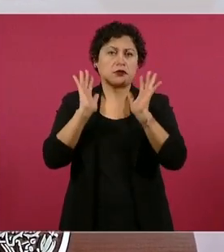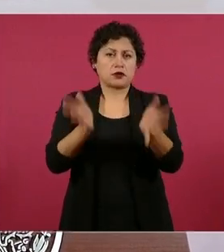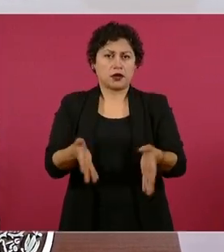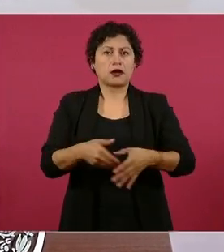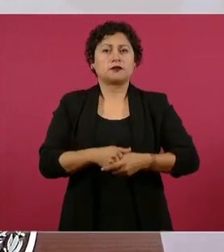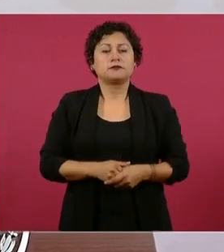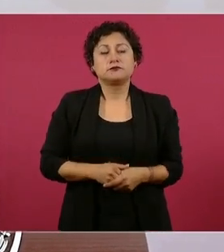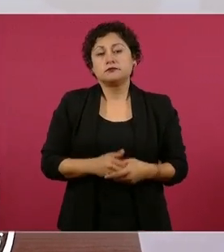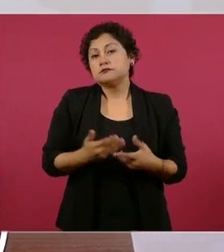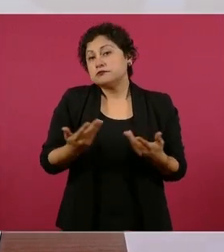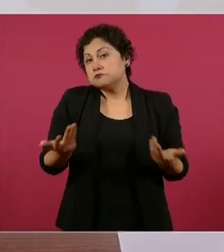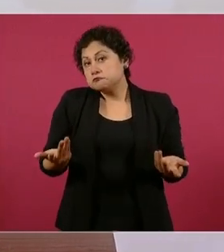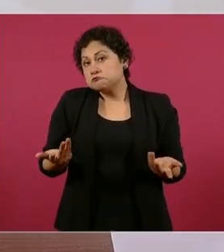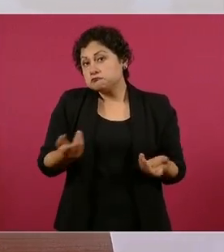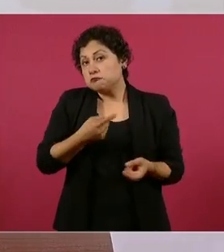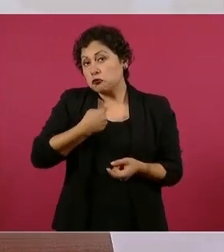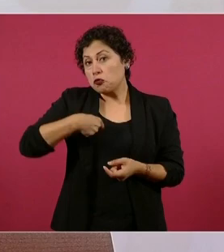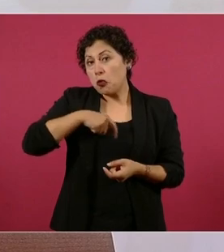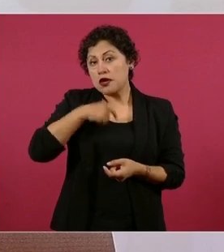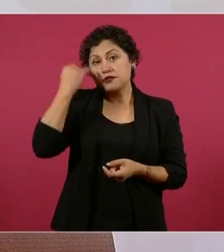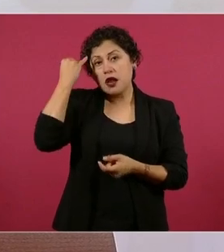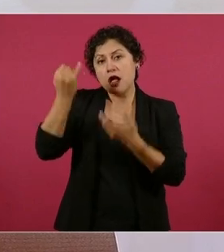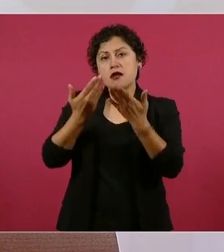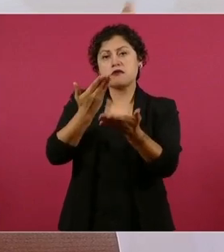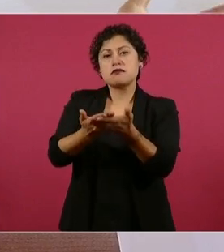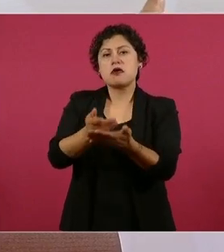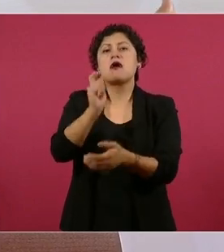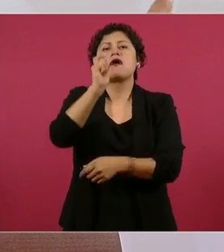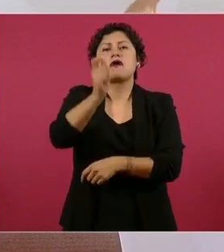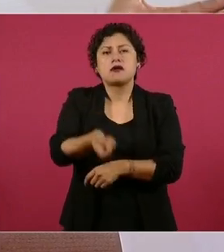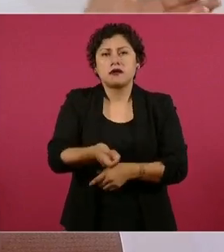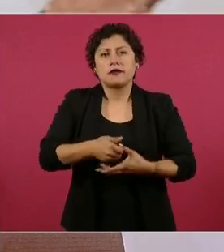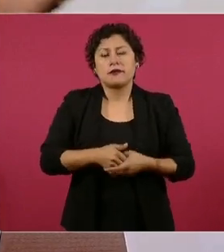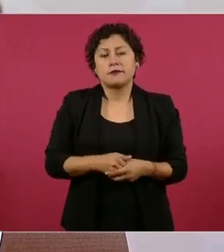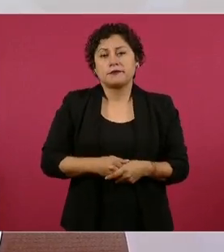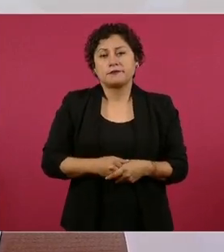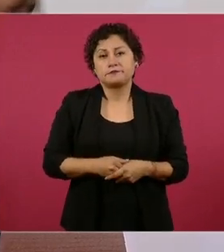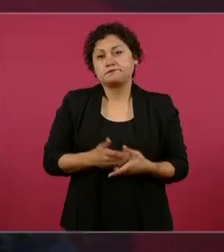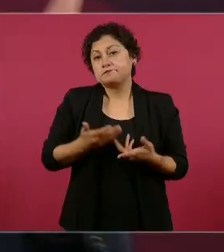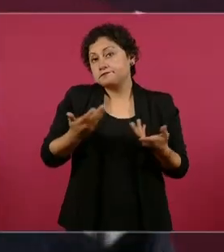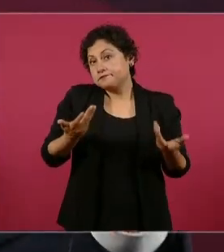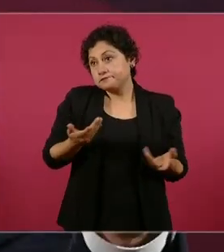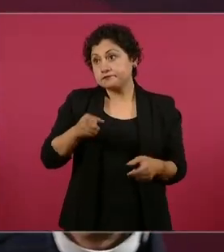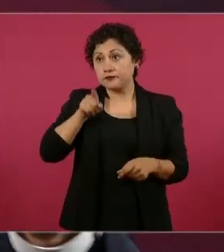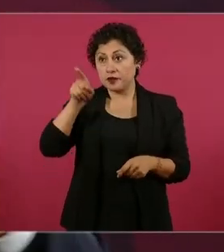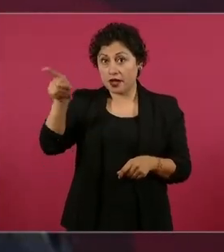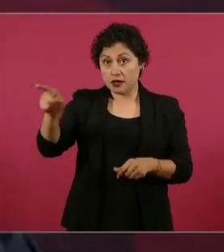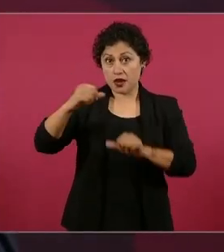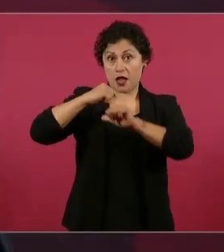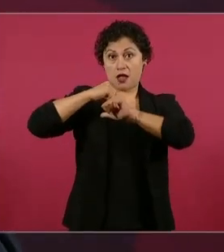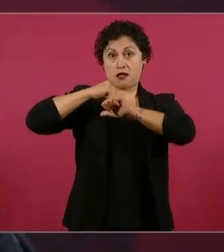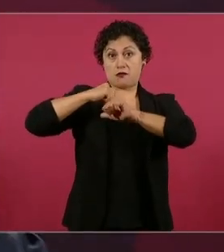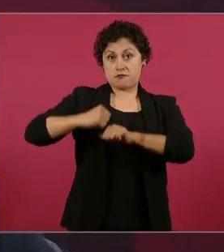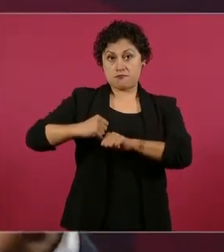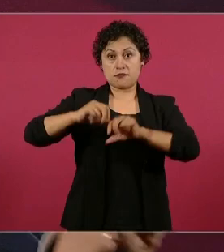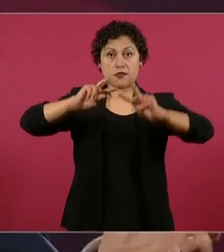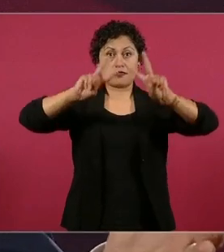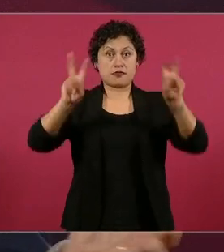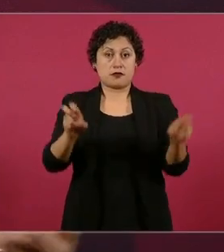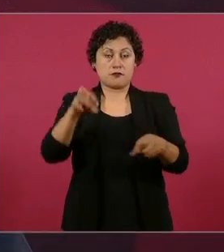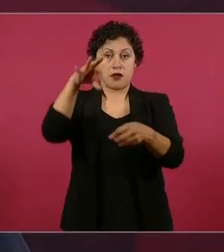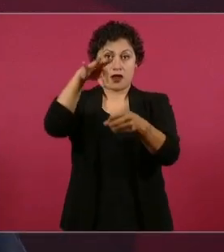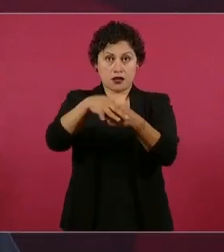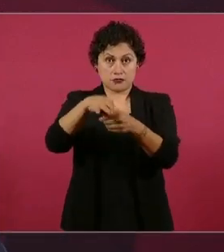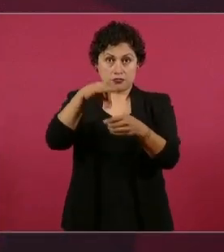¿Qué es lo que estamos planteando? Bueno, pues que la autoridad electoral dé